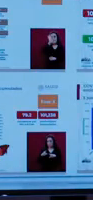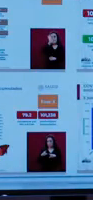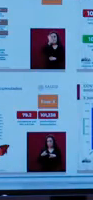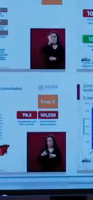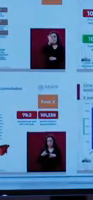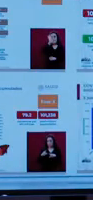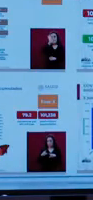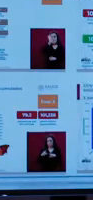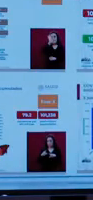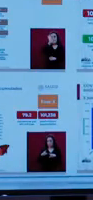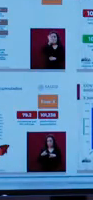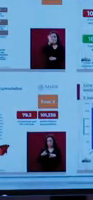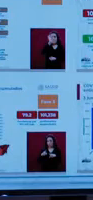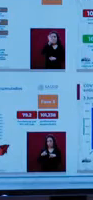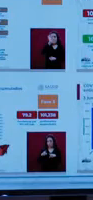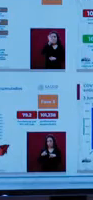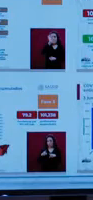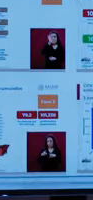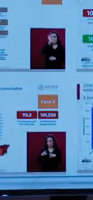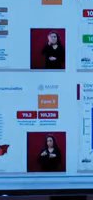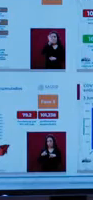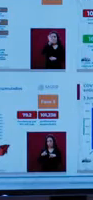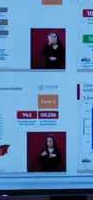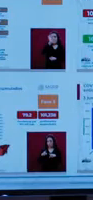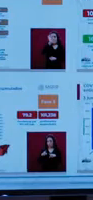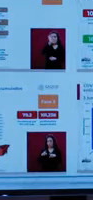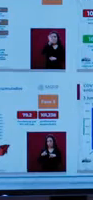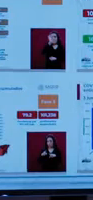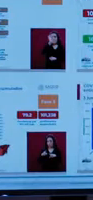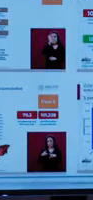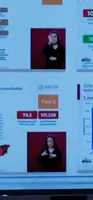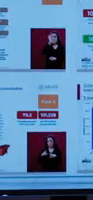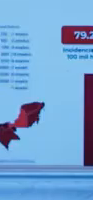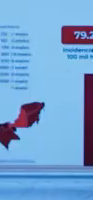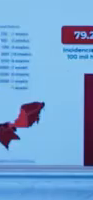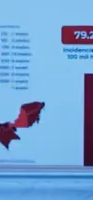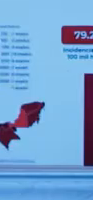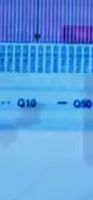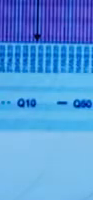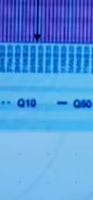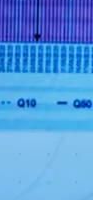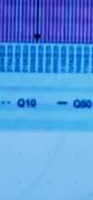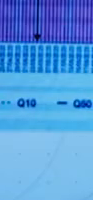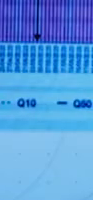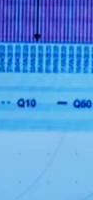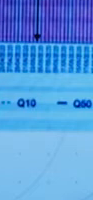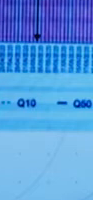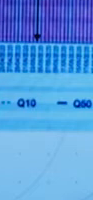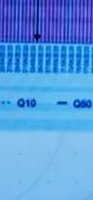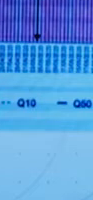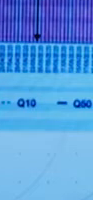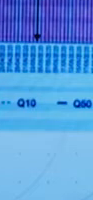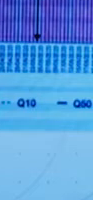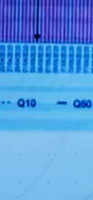sus proyecciones de tiempo y comportamiento de la pandemia han fallado rotundamente. Empezaron tarde, el pico